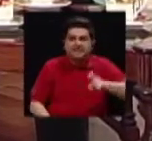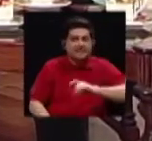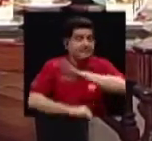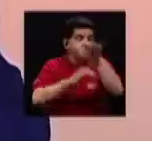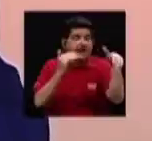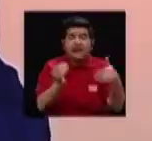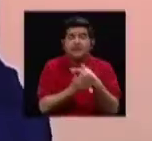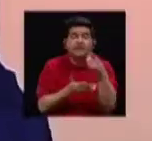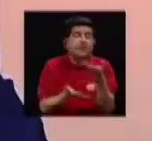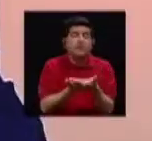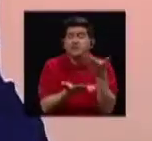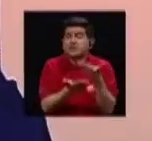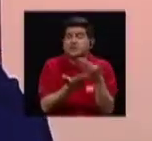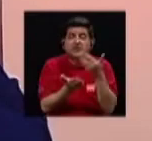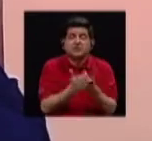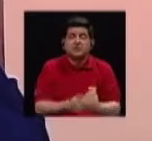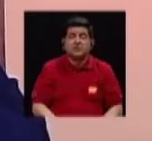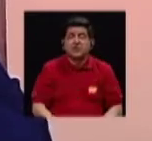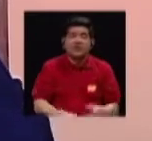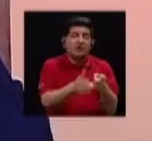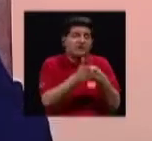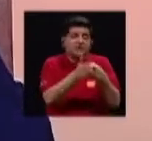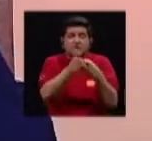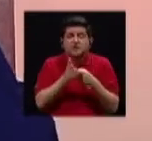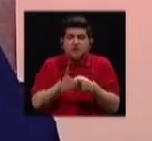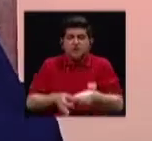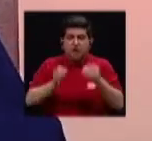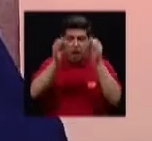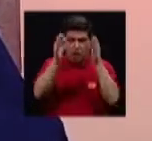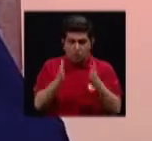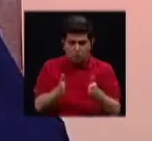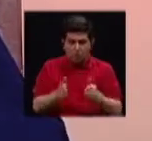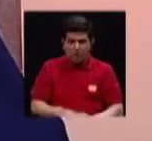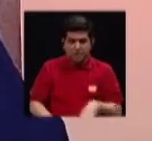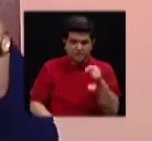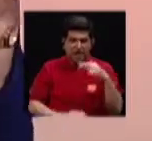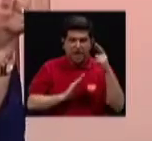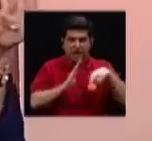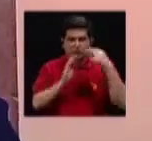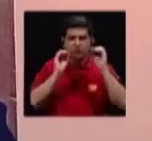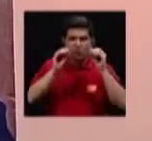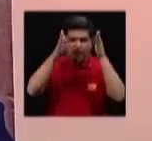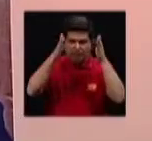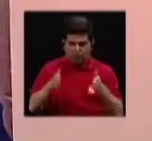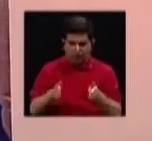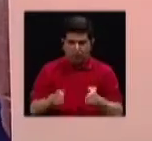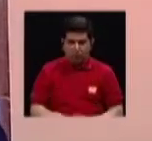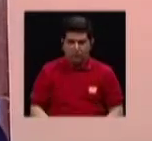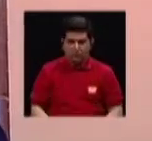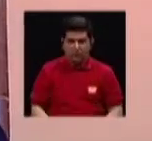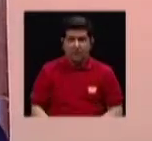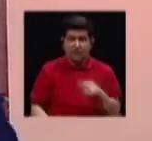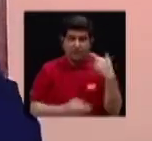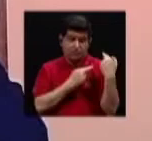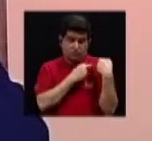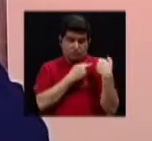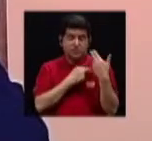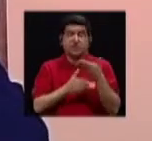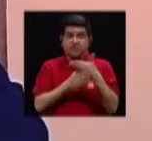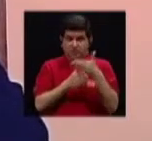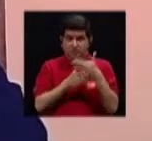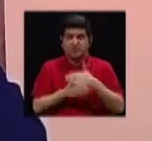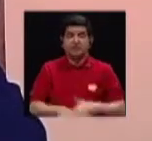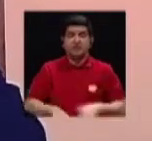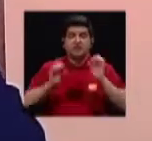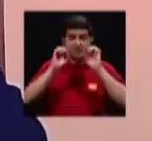estas pruebas y requerimientos, porque además el juez hace un rol de educador, de corresponsabilidad en la formación y educación